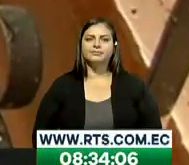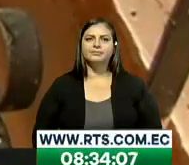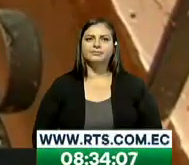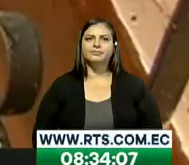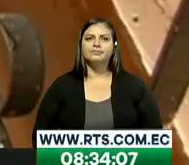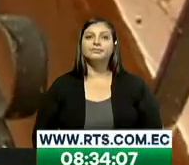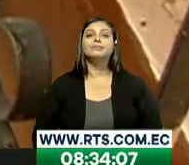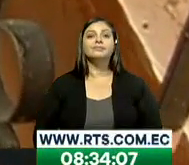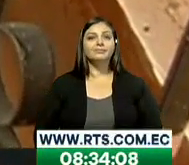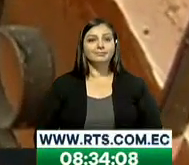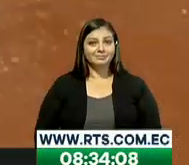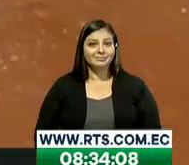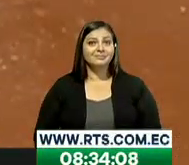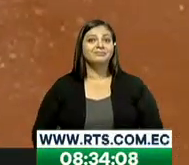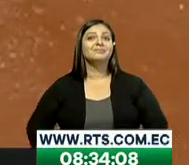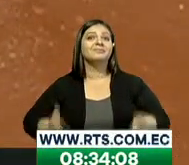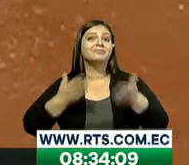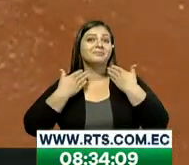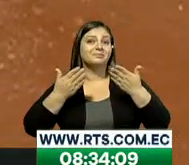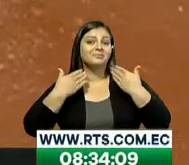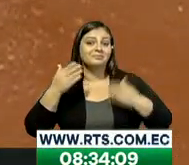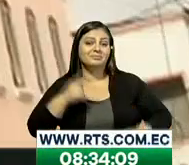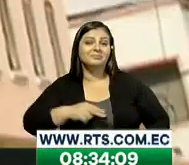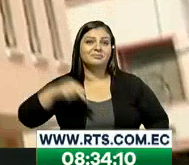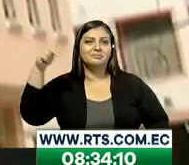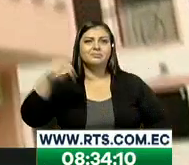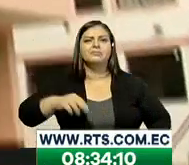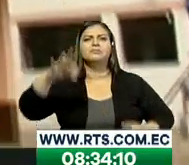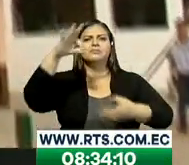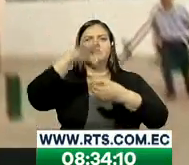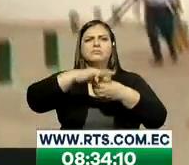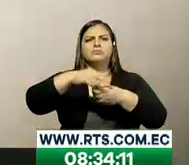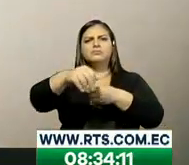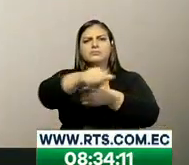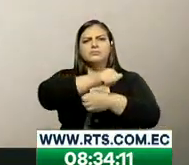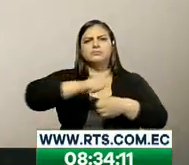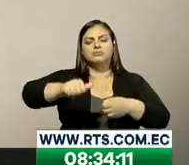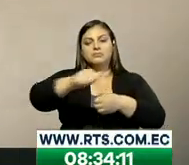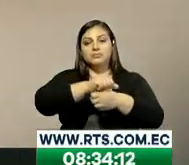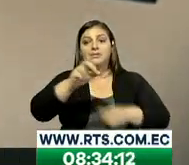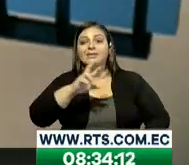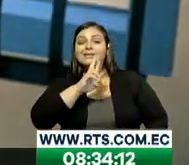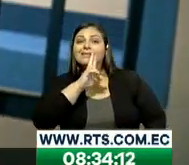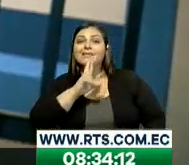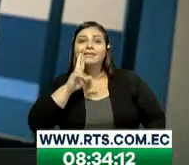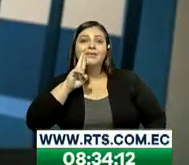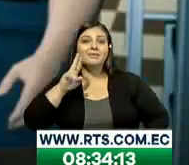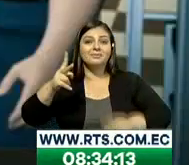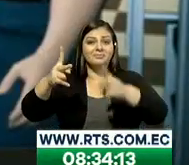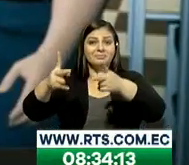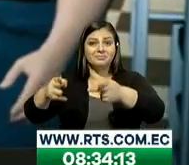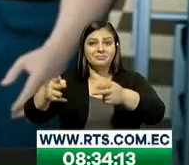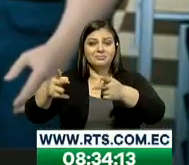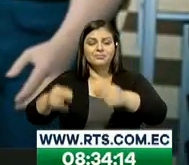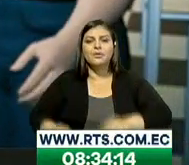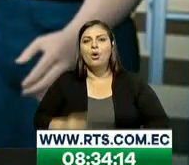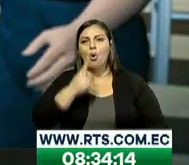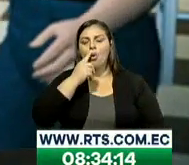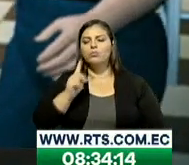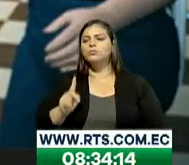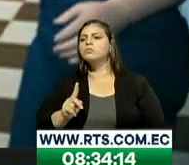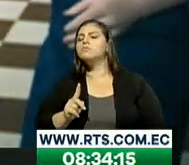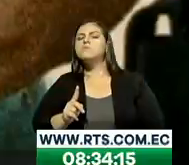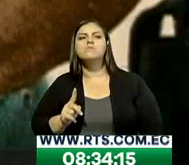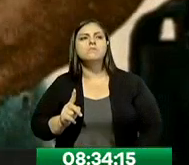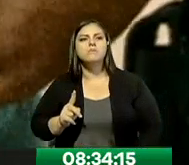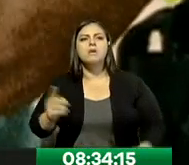Para los pillos, nada es imposible. Por la ventana ingresó a un cangrejal a realizar su